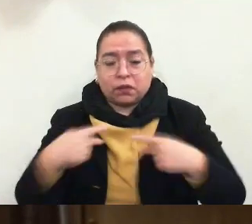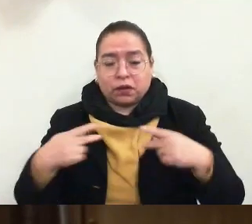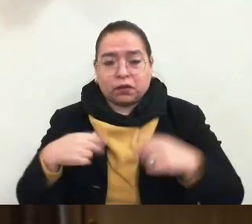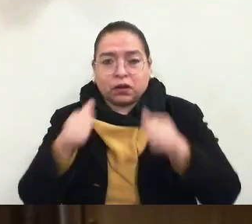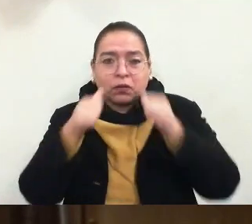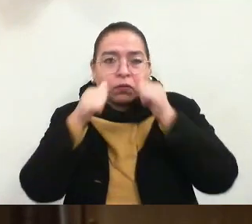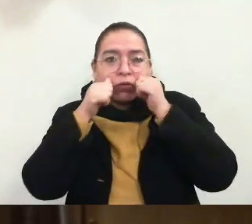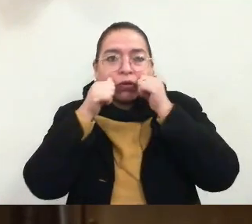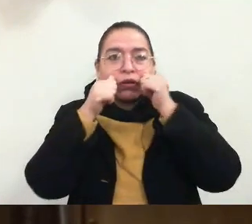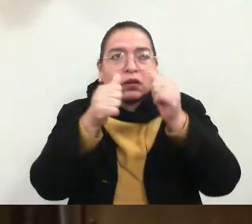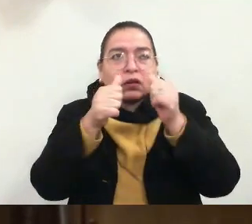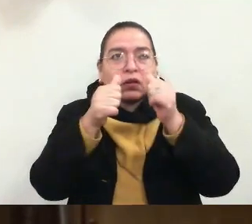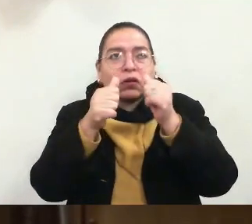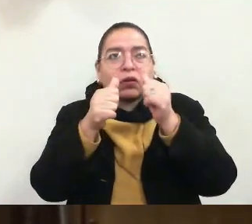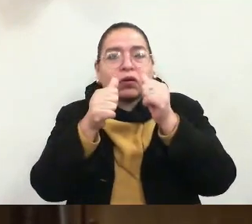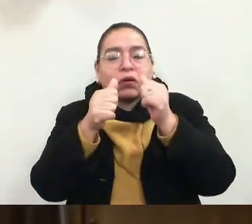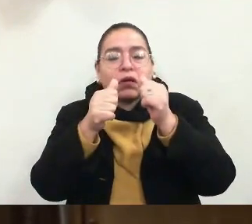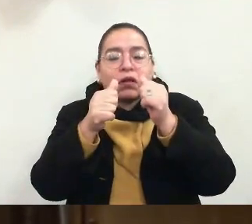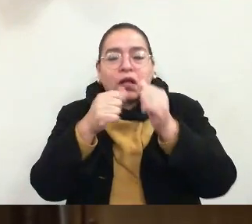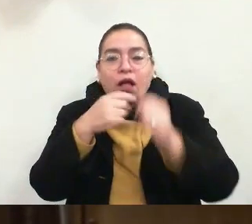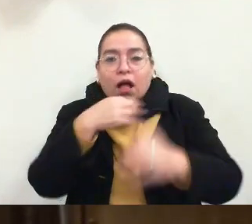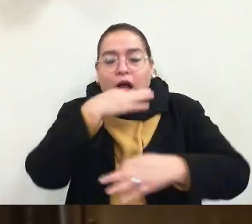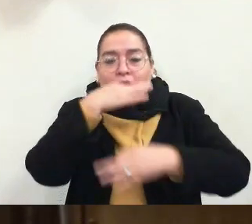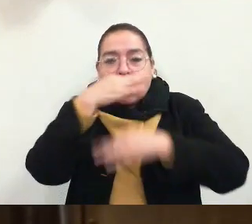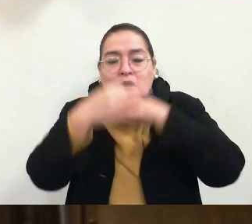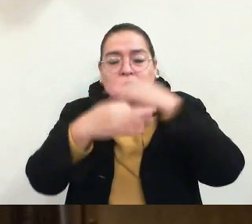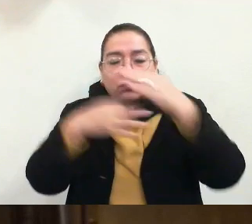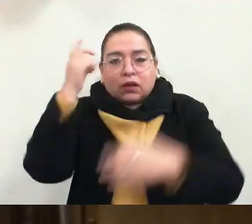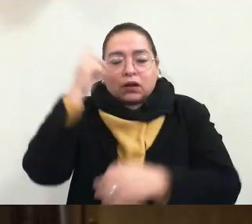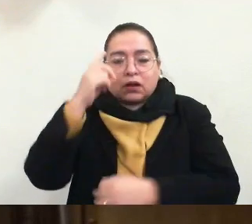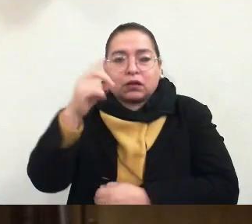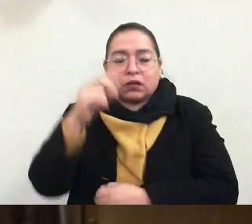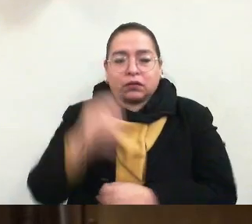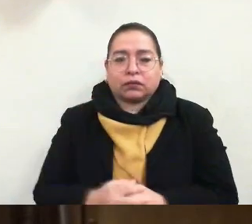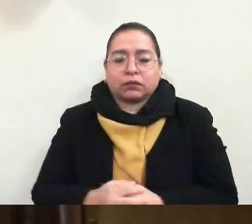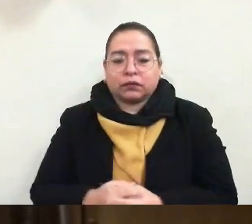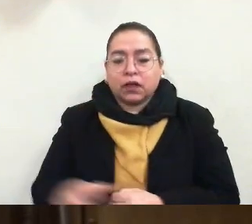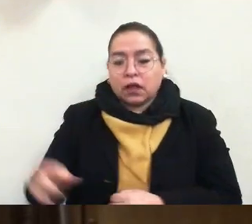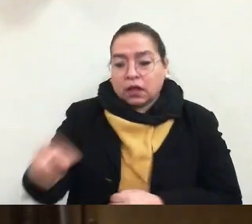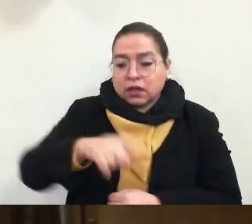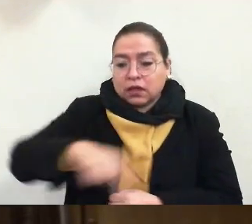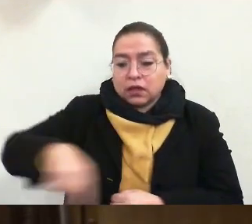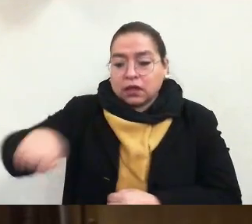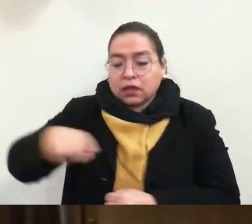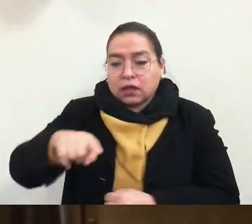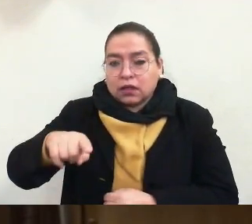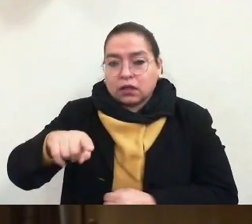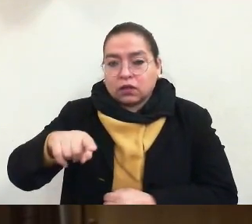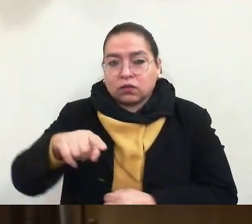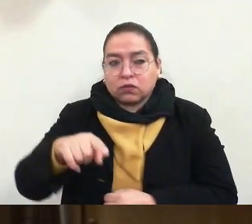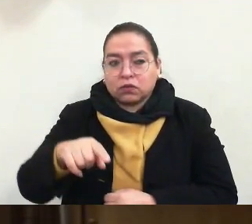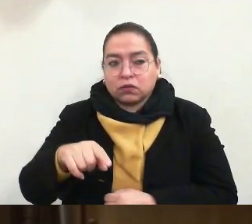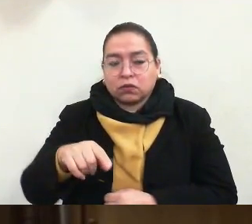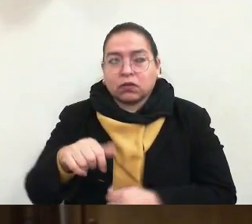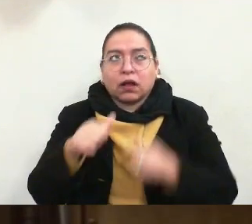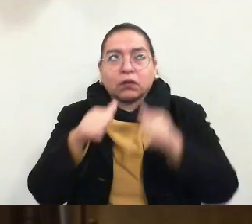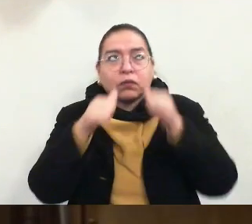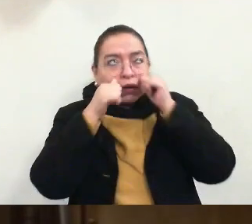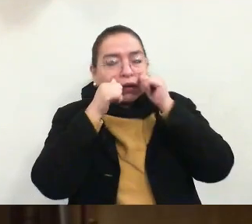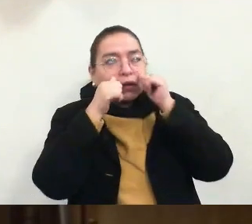y en ese momento que se escucha, la palabra se cumple.